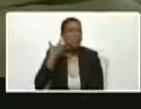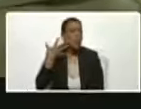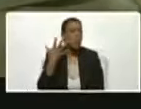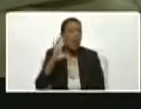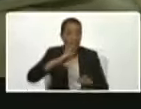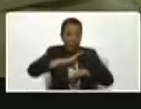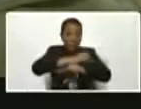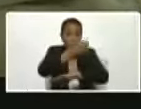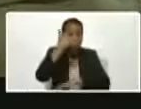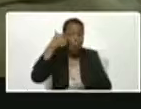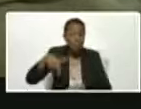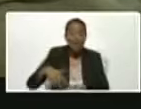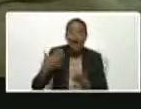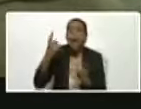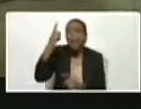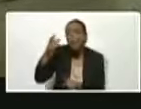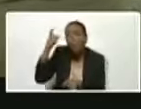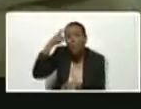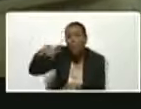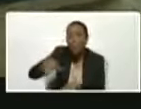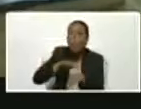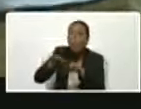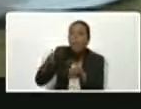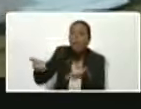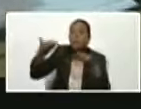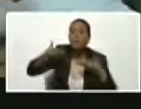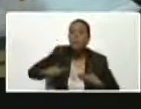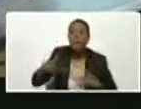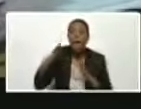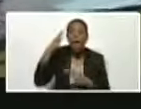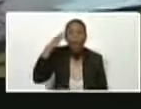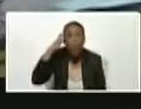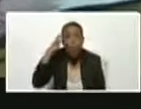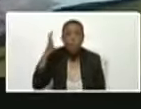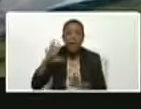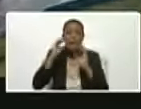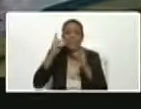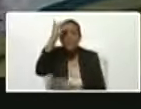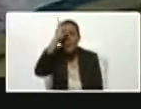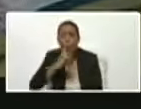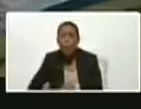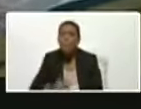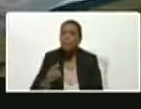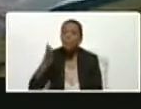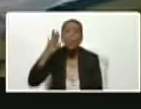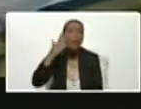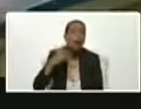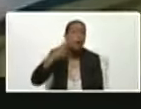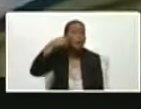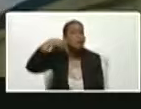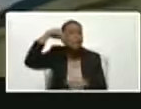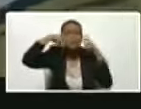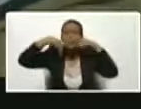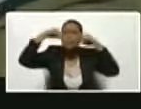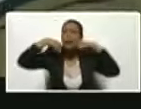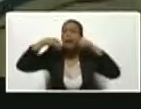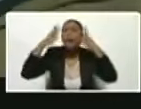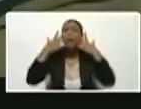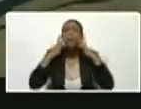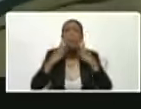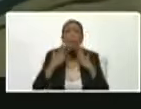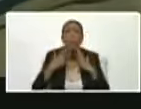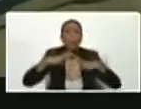hoy usted nos ha dado a los jóvenes especiales mire este sueño yo lloraba a ver esta escuela mojándose